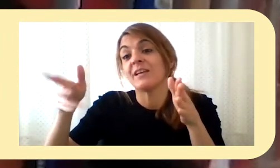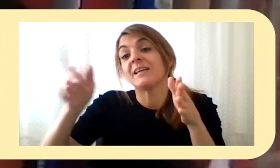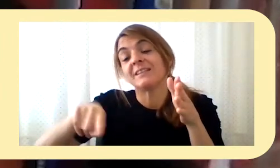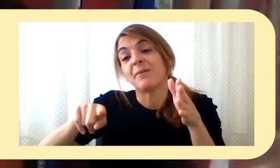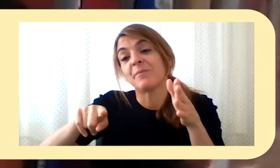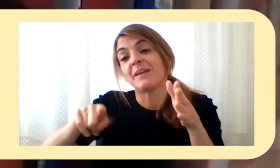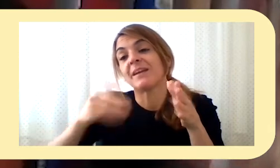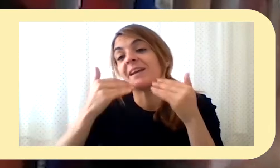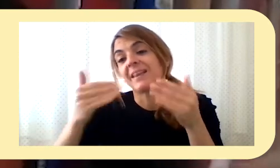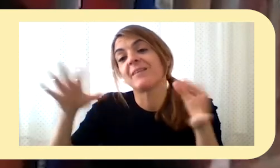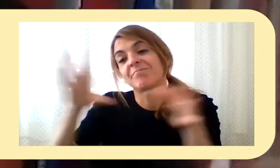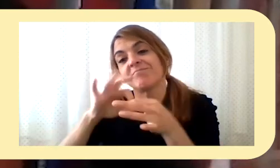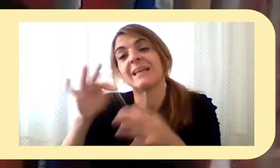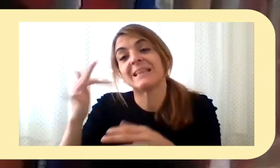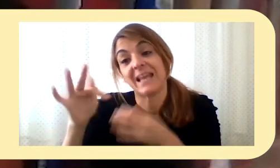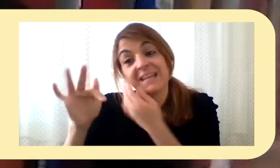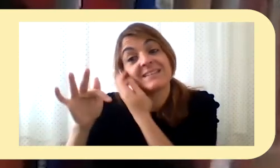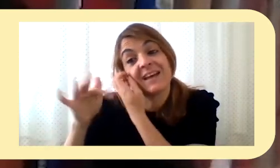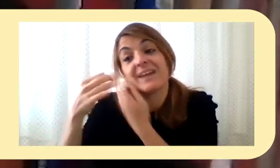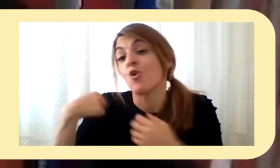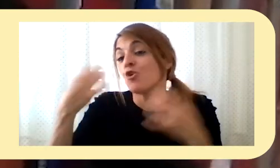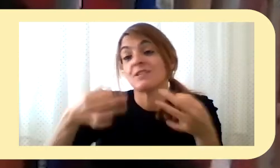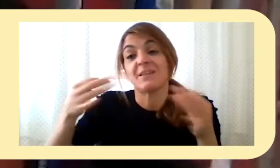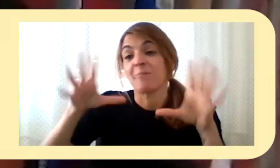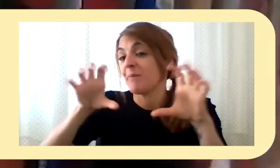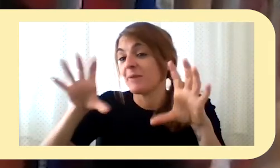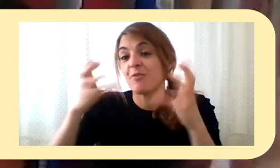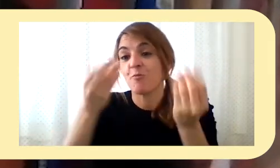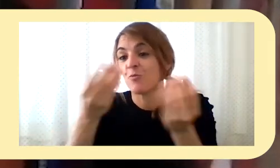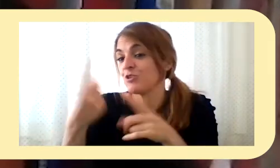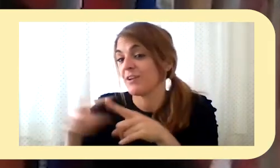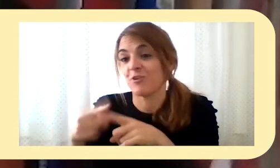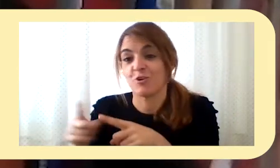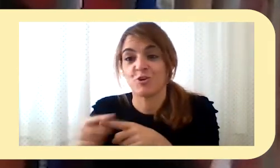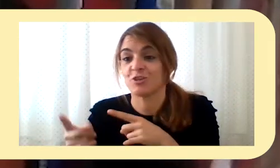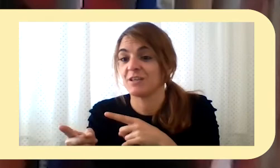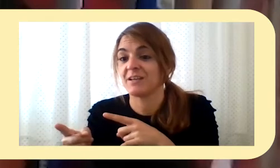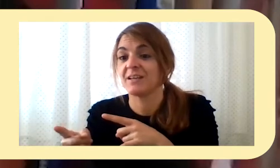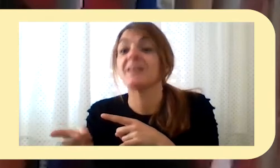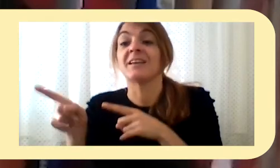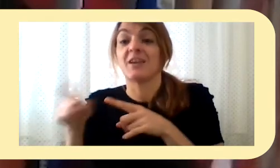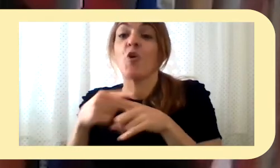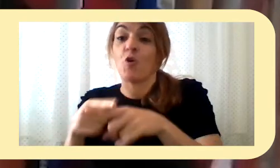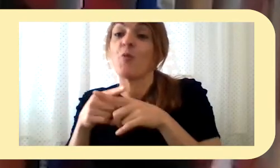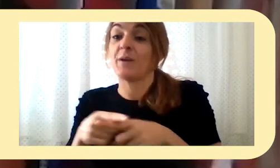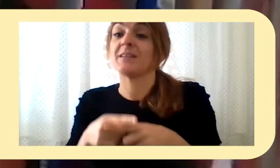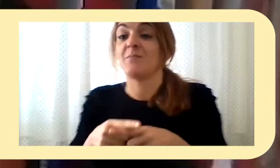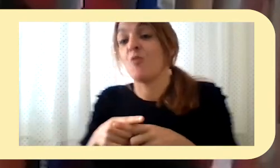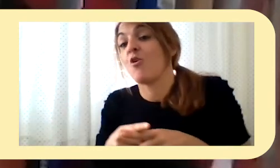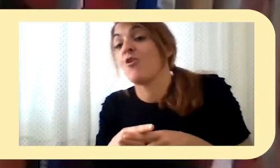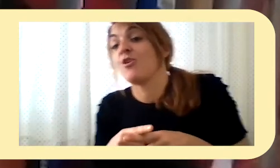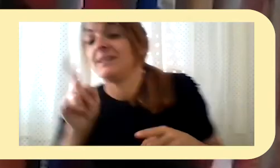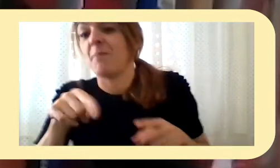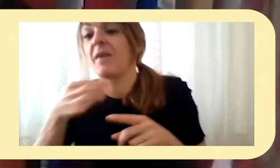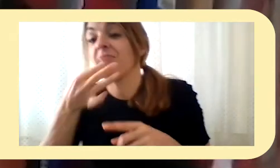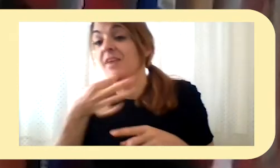Ruiz Cantero, de la que siempre aprendo muchas cosas y muchas diapositivas, y de la que compartimos muchos años de discurso, cada